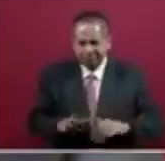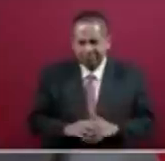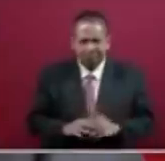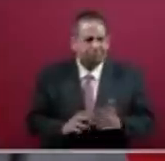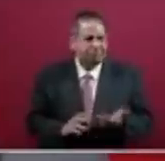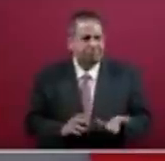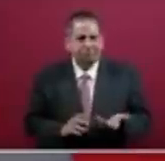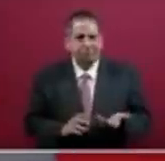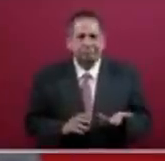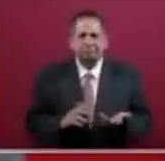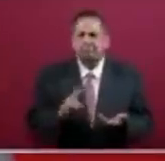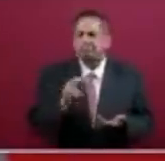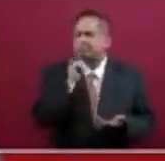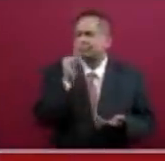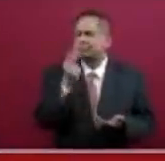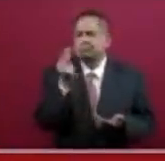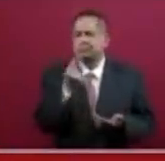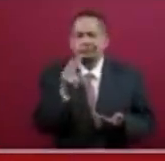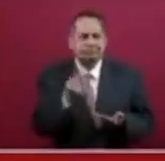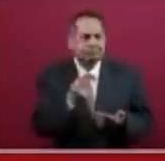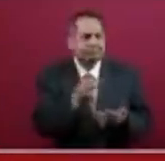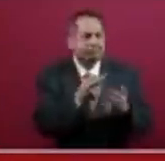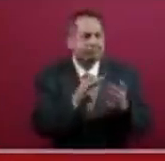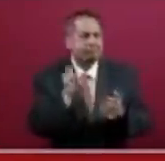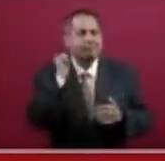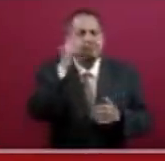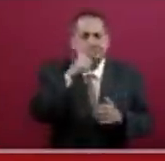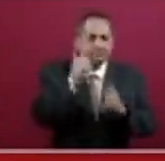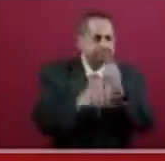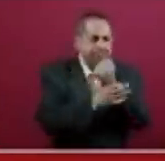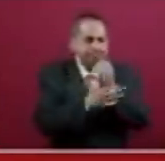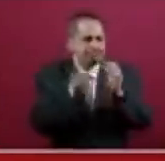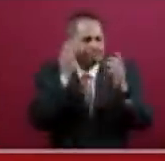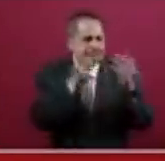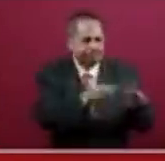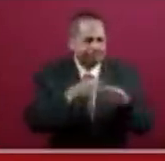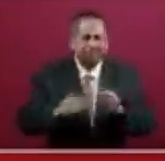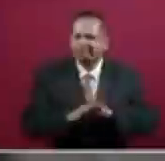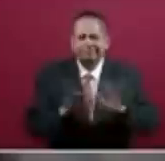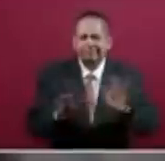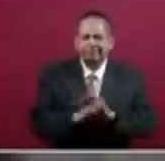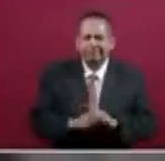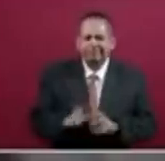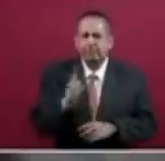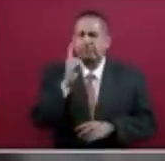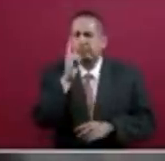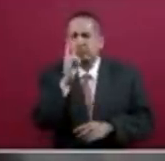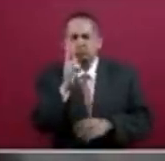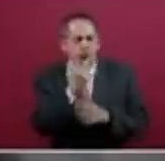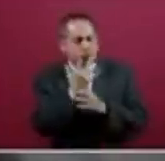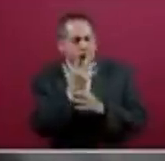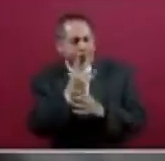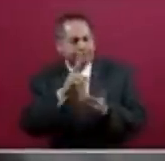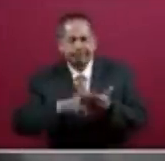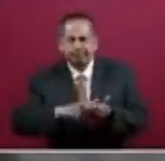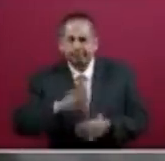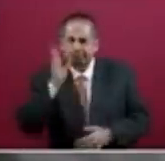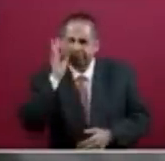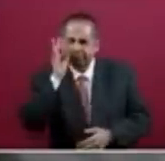dejen ninguna garantía. La única garantía es la